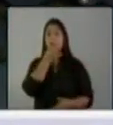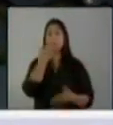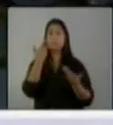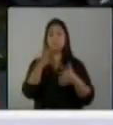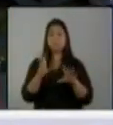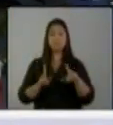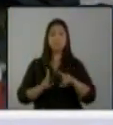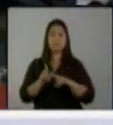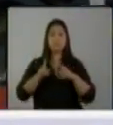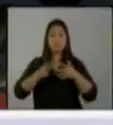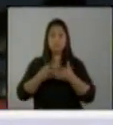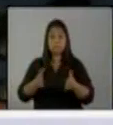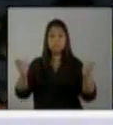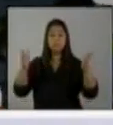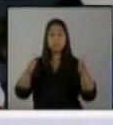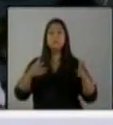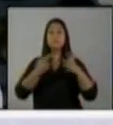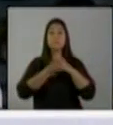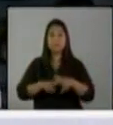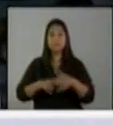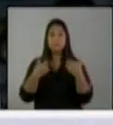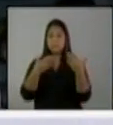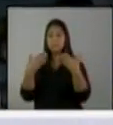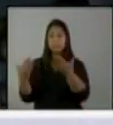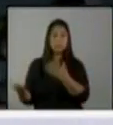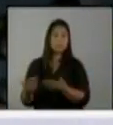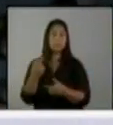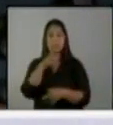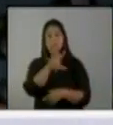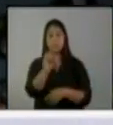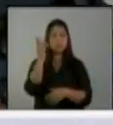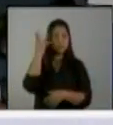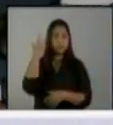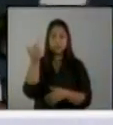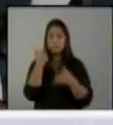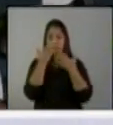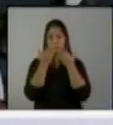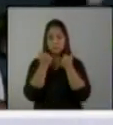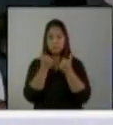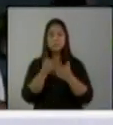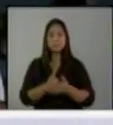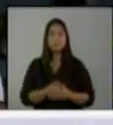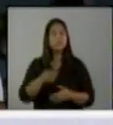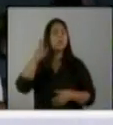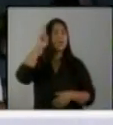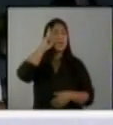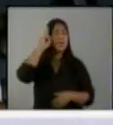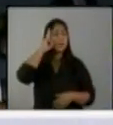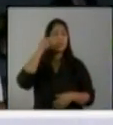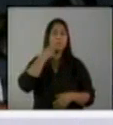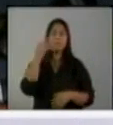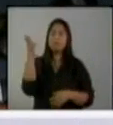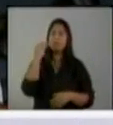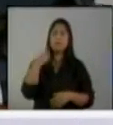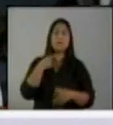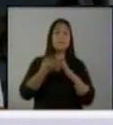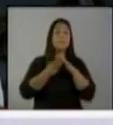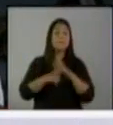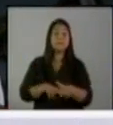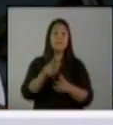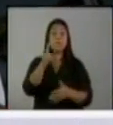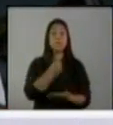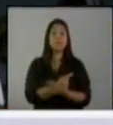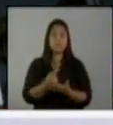la jornada de entrega de los alimentos por los próximos 50 días. Recuerdo bien cuando me dijo vamos a principiar por una